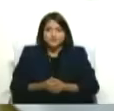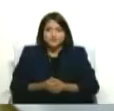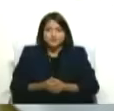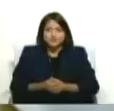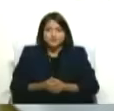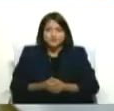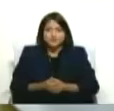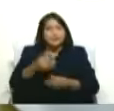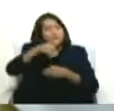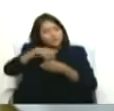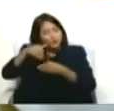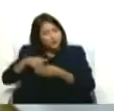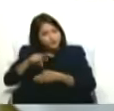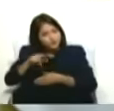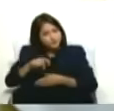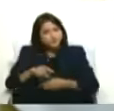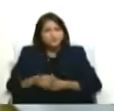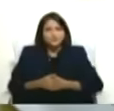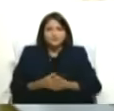votos.